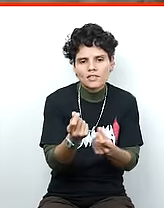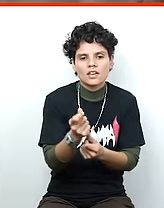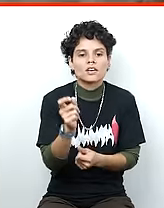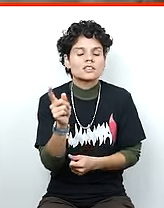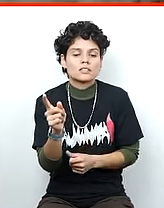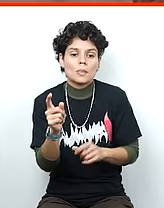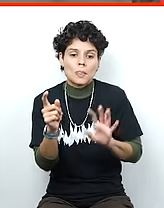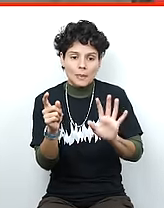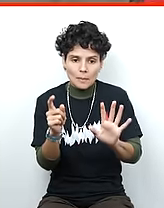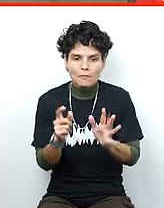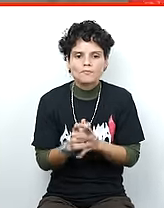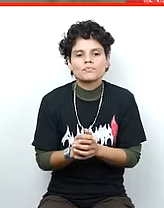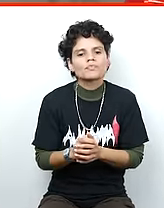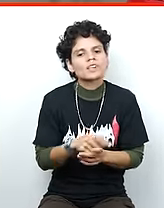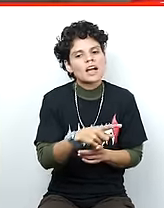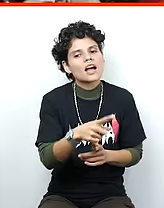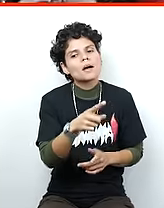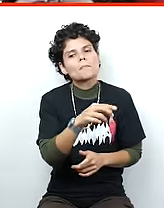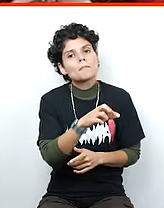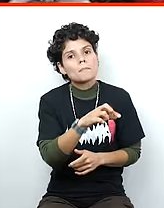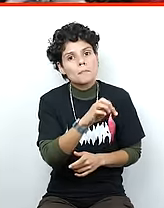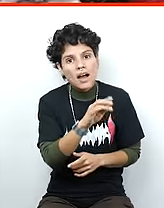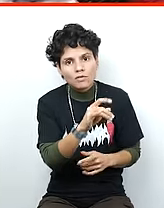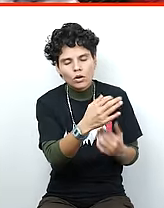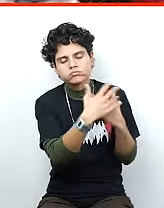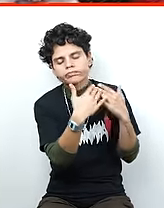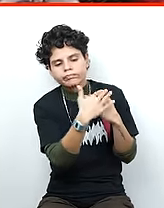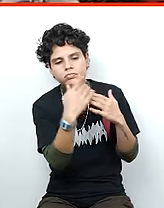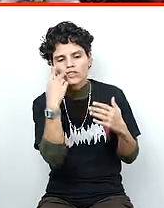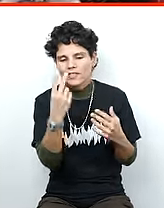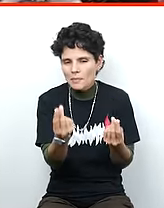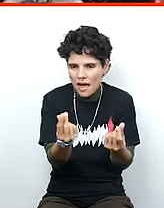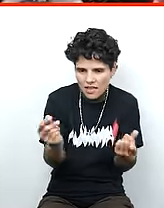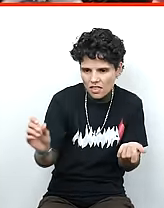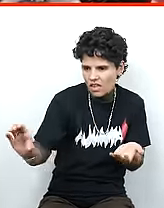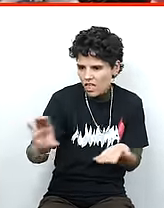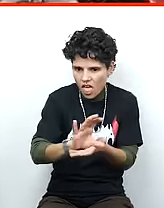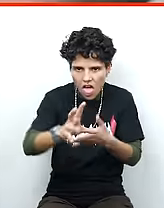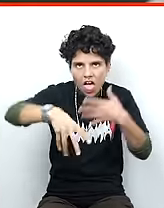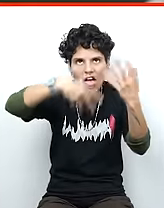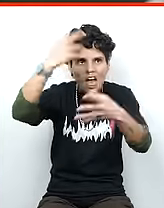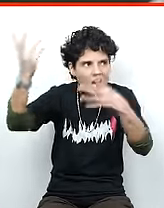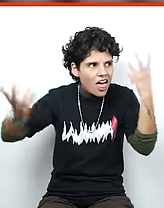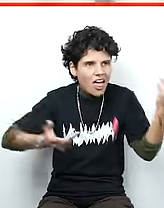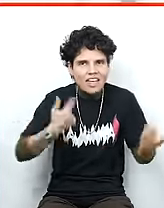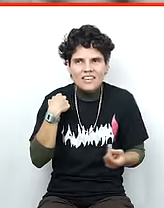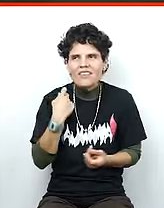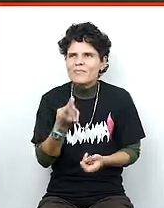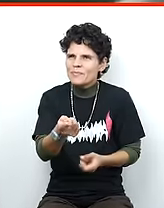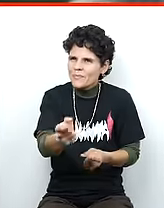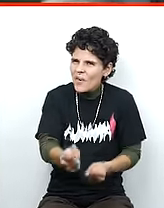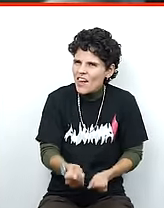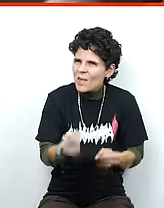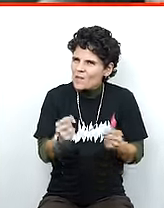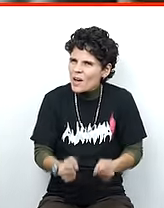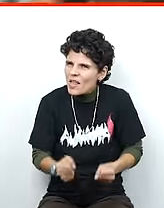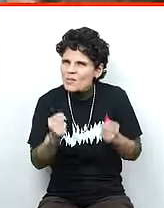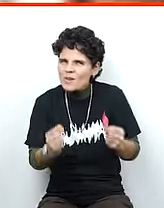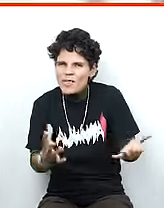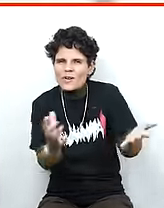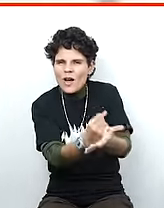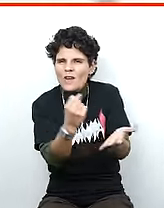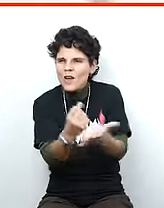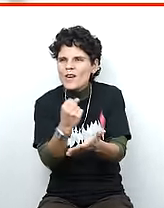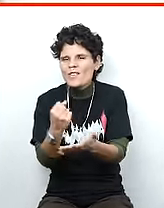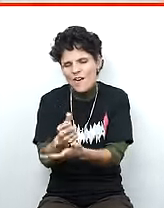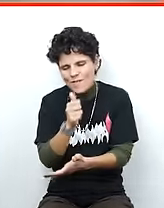Ya, y tenías la luz y tú dijiste esta cuestión... Nah, sí, ya cuando vi la plata y dije, ya, si este culiado que es mi hermano puede, ¿por qué no va a poder yo? Como que eso es como lo que a veces